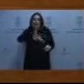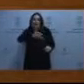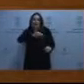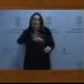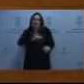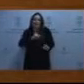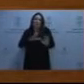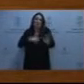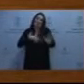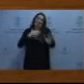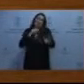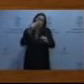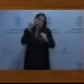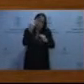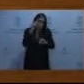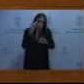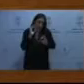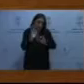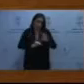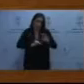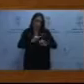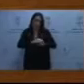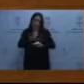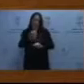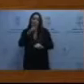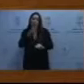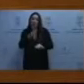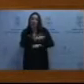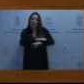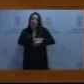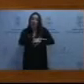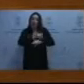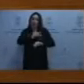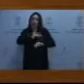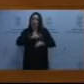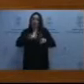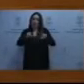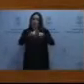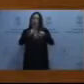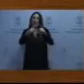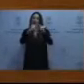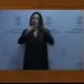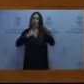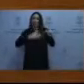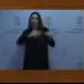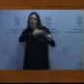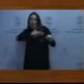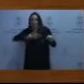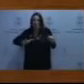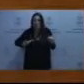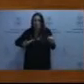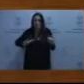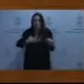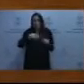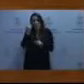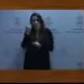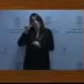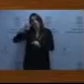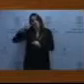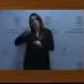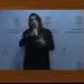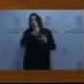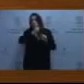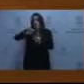lógica de estos incumplimientos, sea ese sentimiento de propiedad que hace despreciar otras ideas,